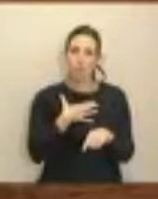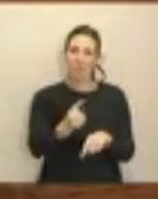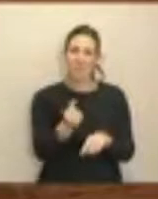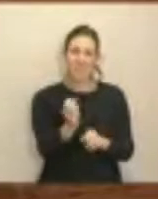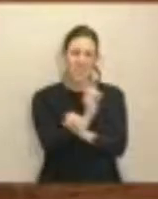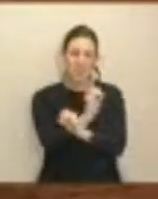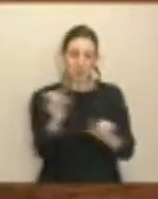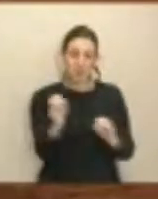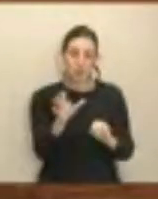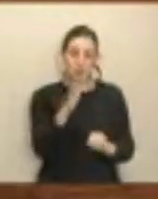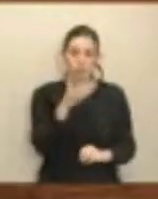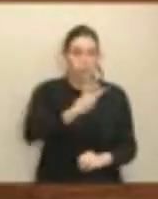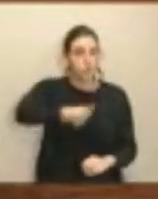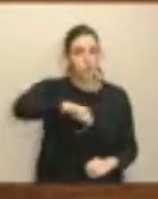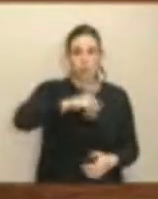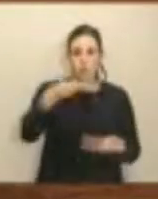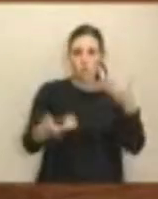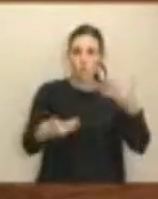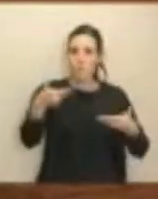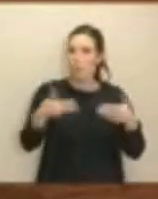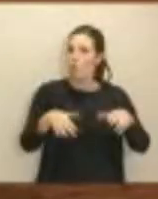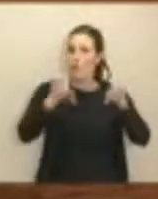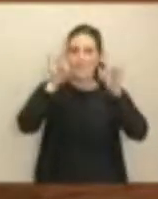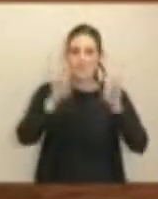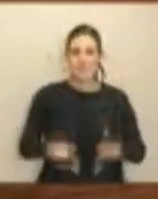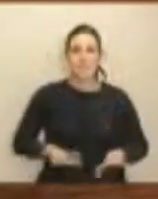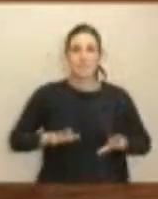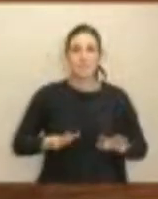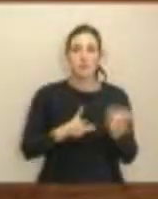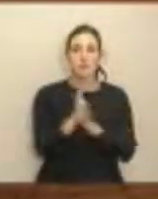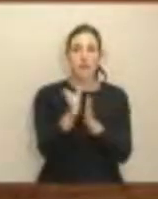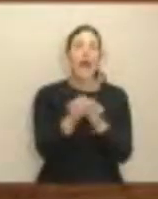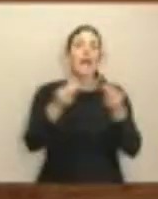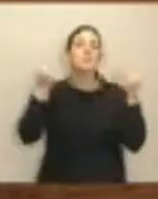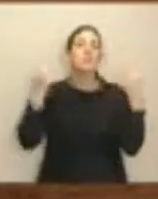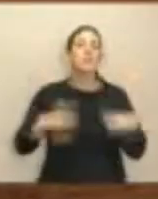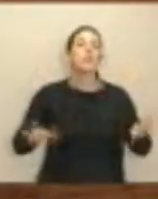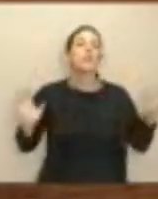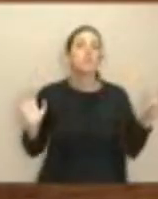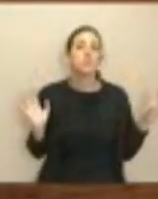nosotros ni la valoramos, que era la abstención.